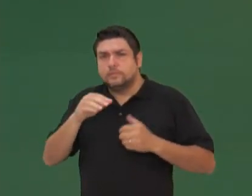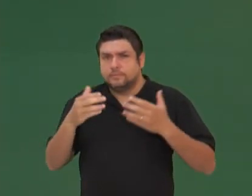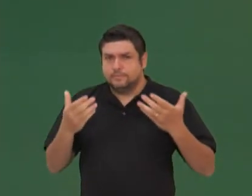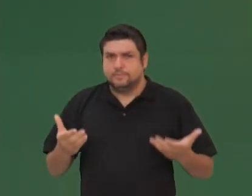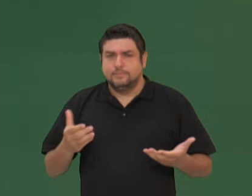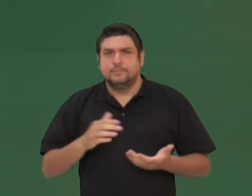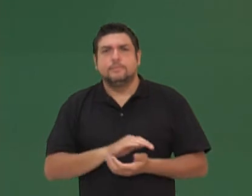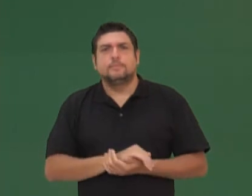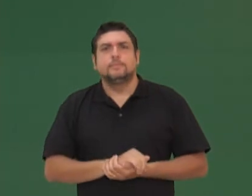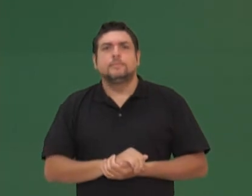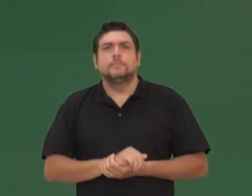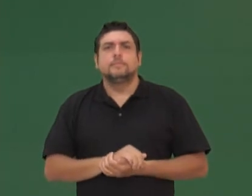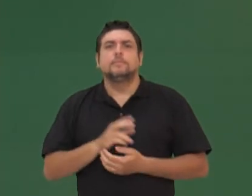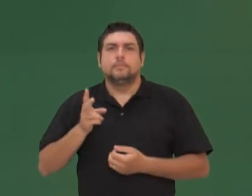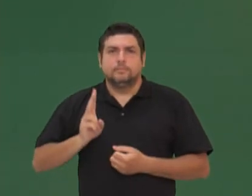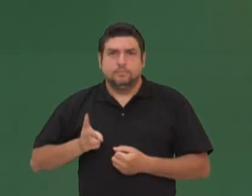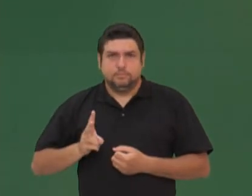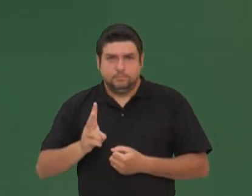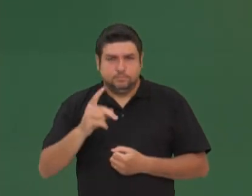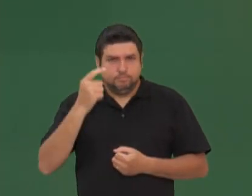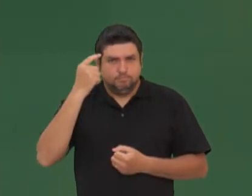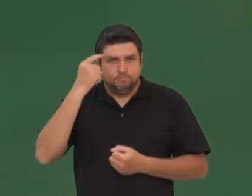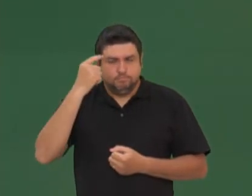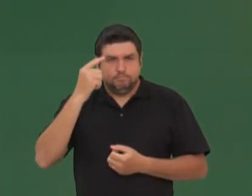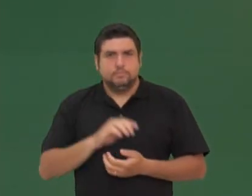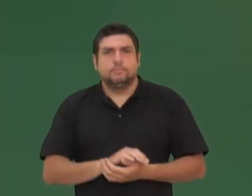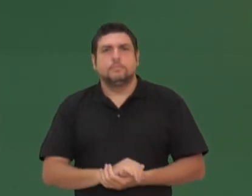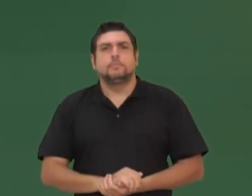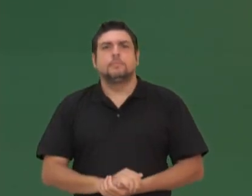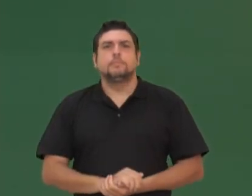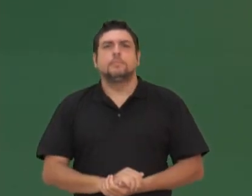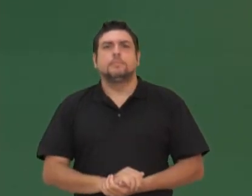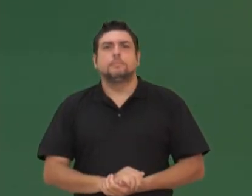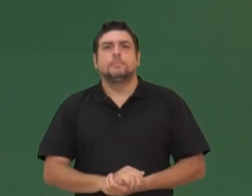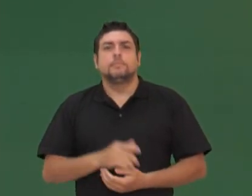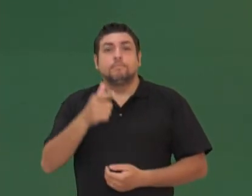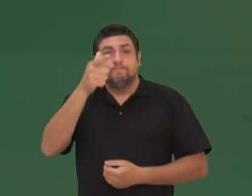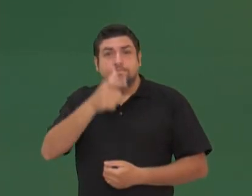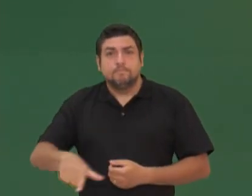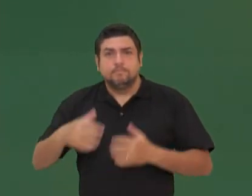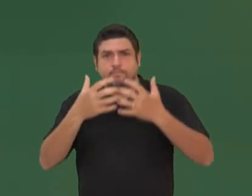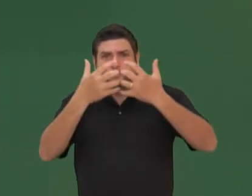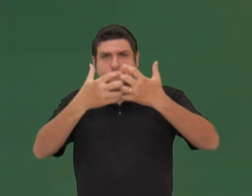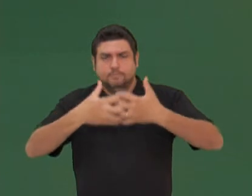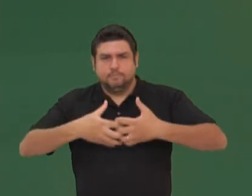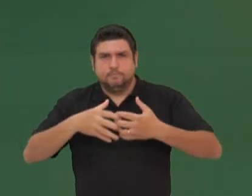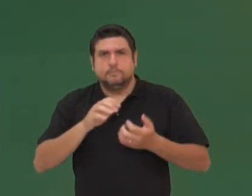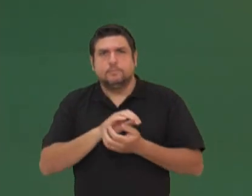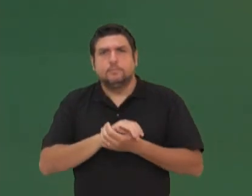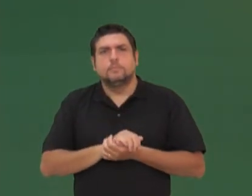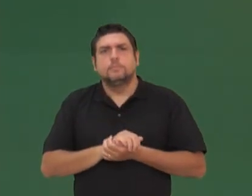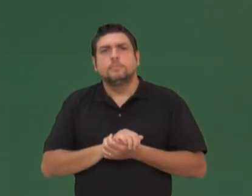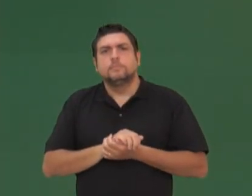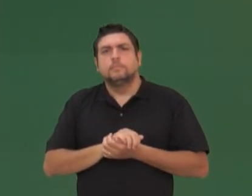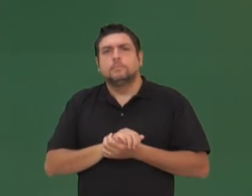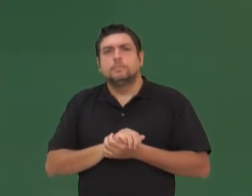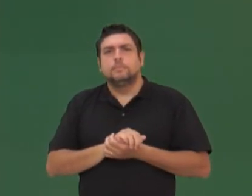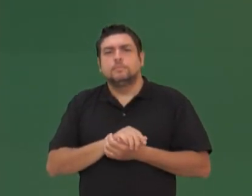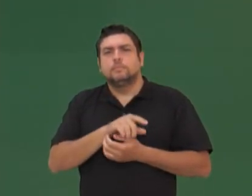Pues bien, vamos a seguir juntos aquí pensando, ¿sí? Otra reflexión. ¿Os acordáis de la clase